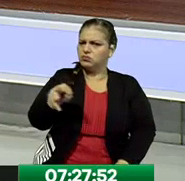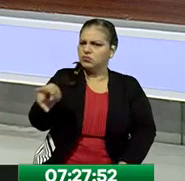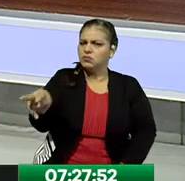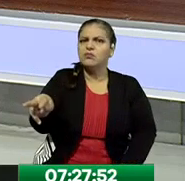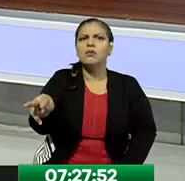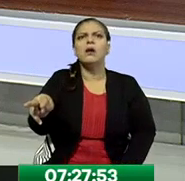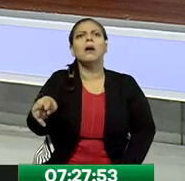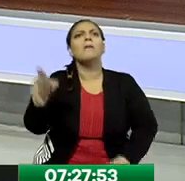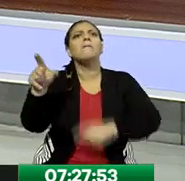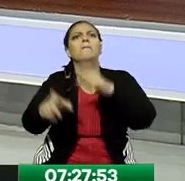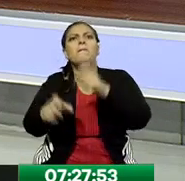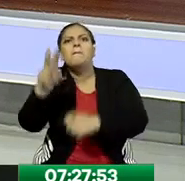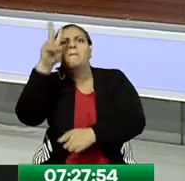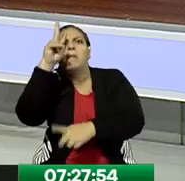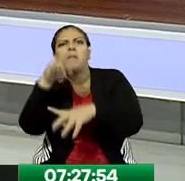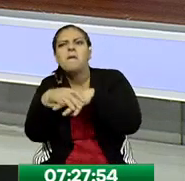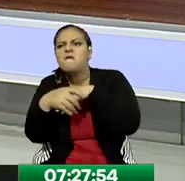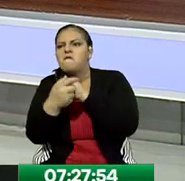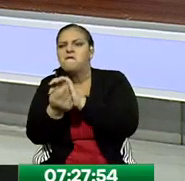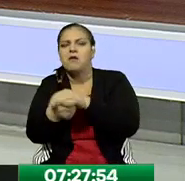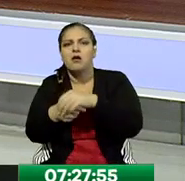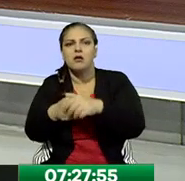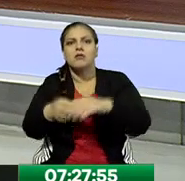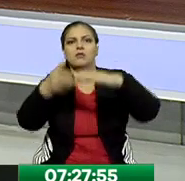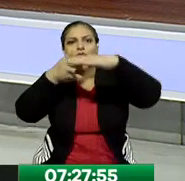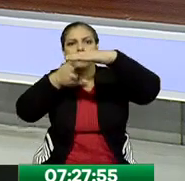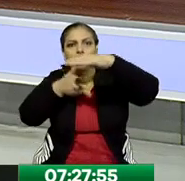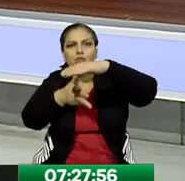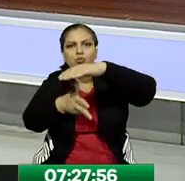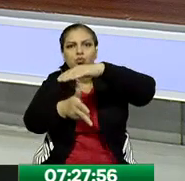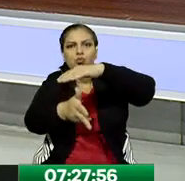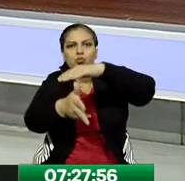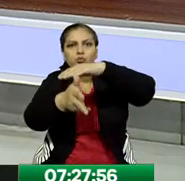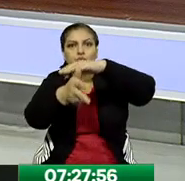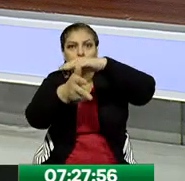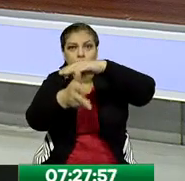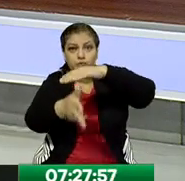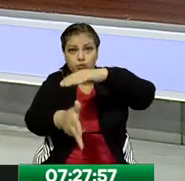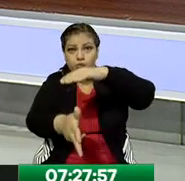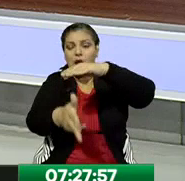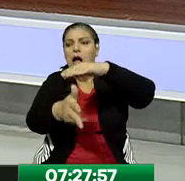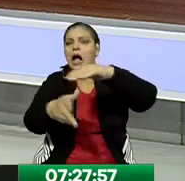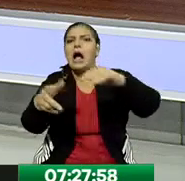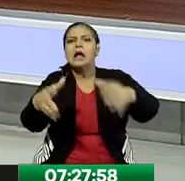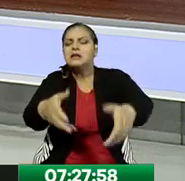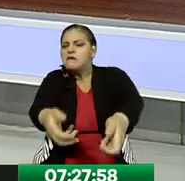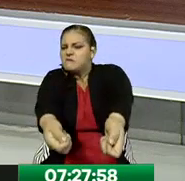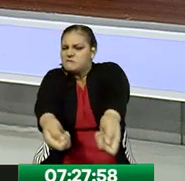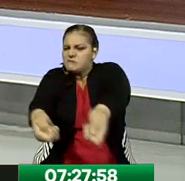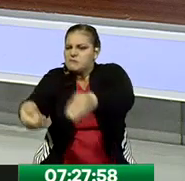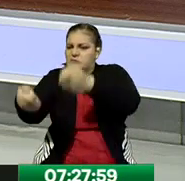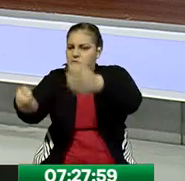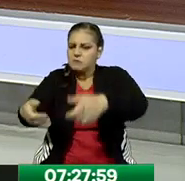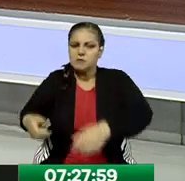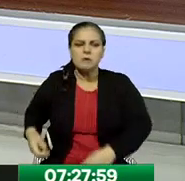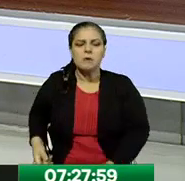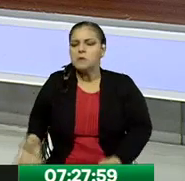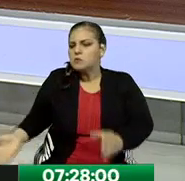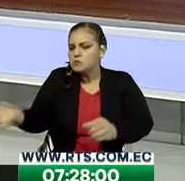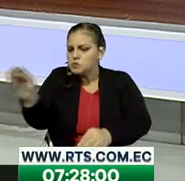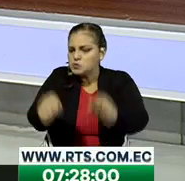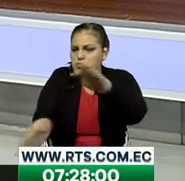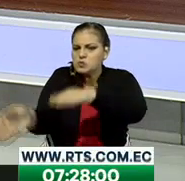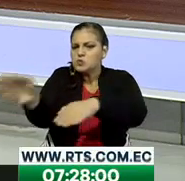la Inteligencia Naval Norte del Batallón de Infantería de Marina, realizaron la operación retirándolo de la orilla